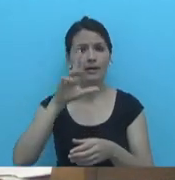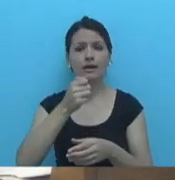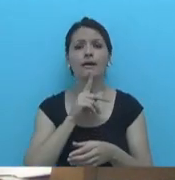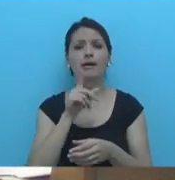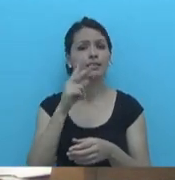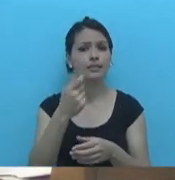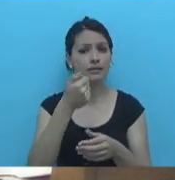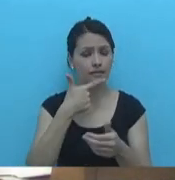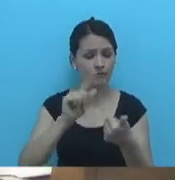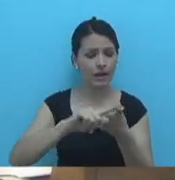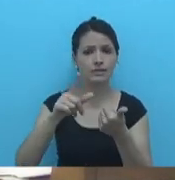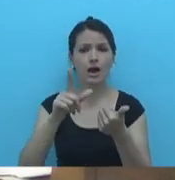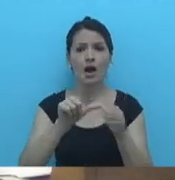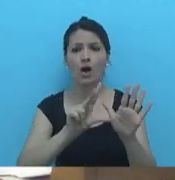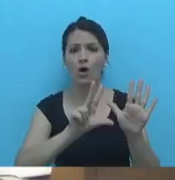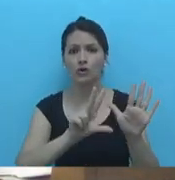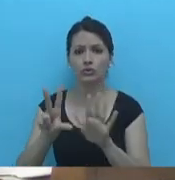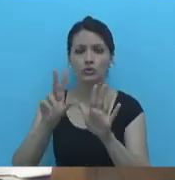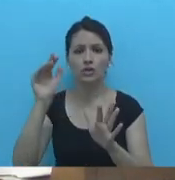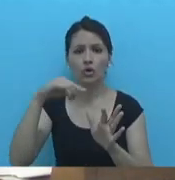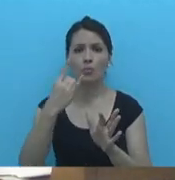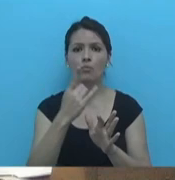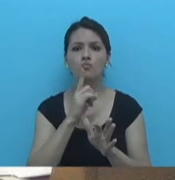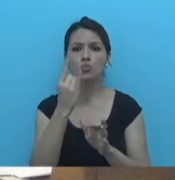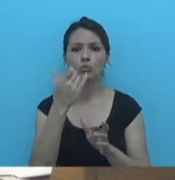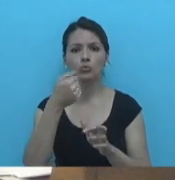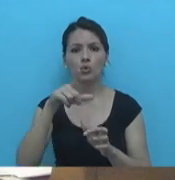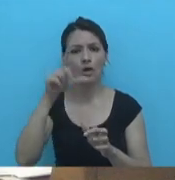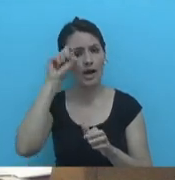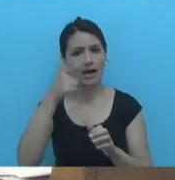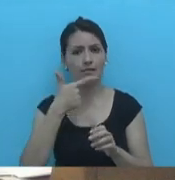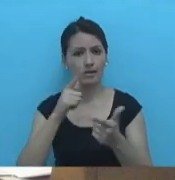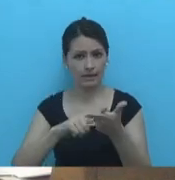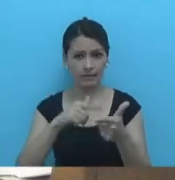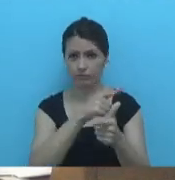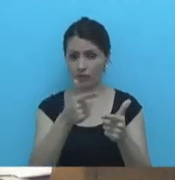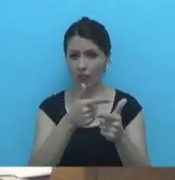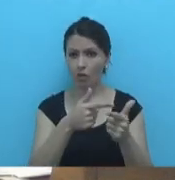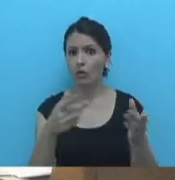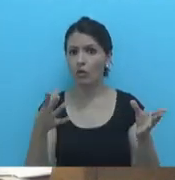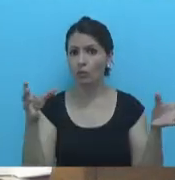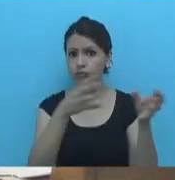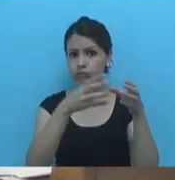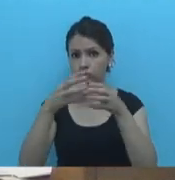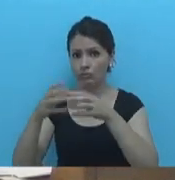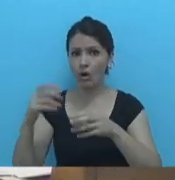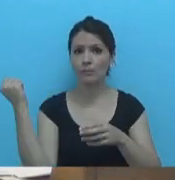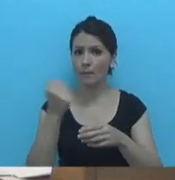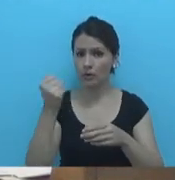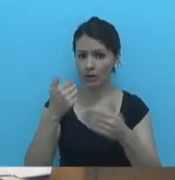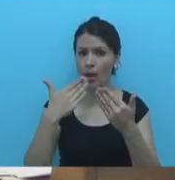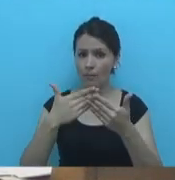que fortalecen, es una herramienta fundamental para nuestra economía social y solidaria. Por eso